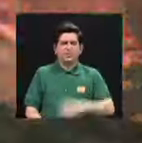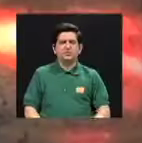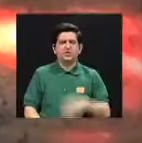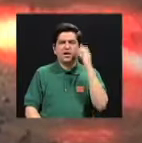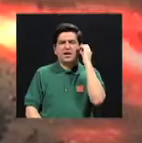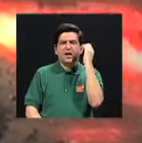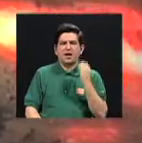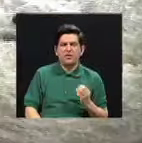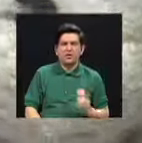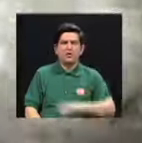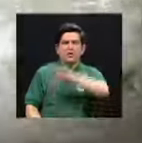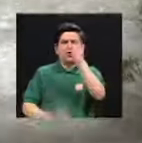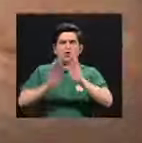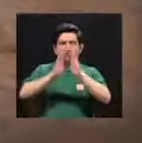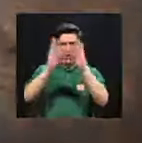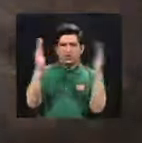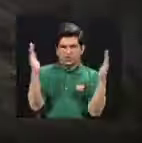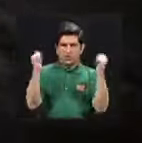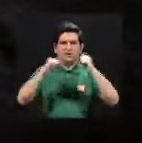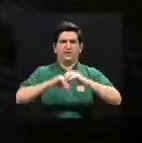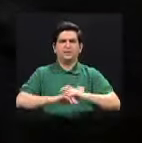abierto.